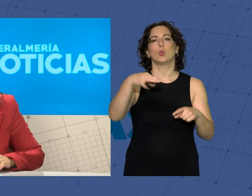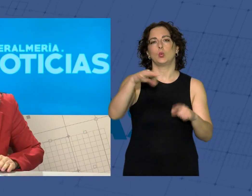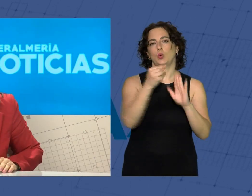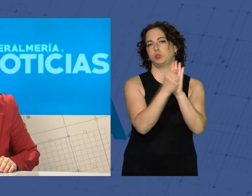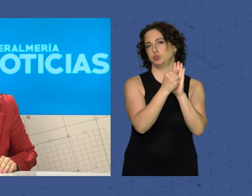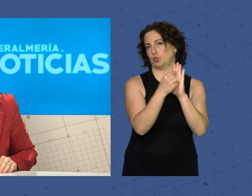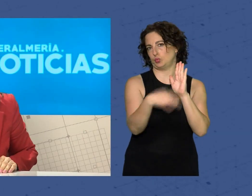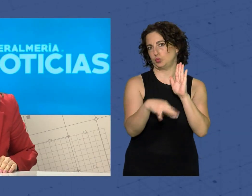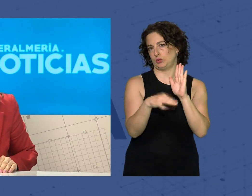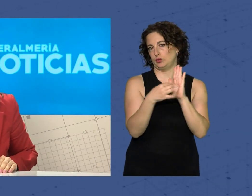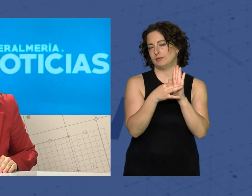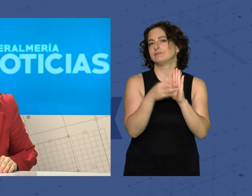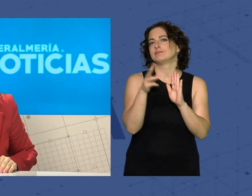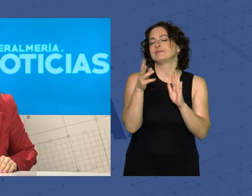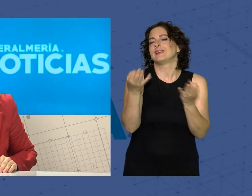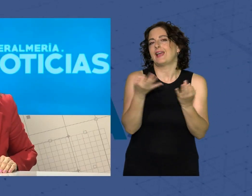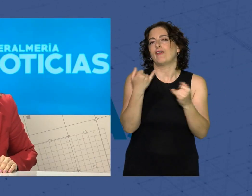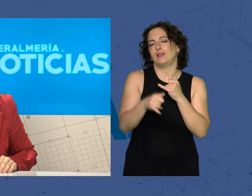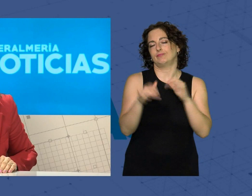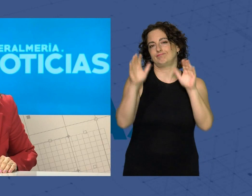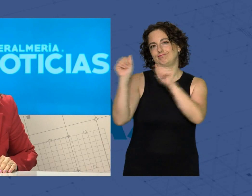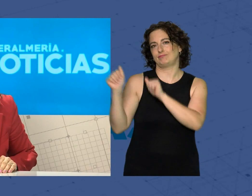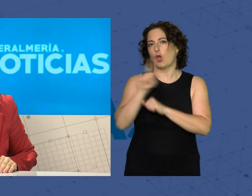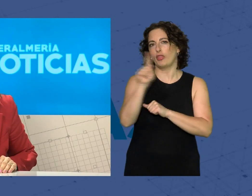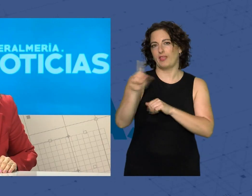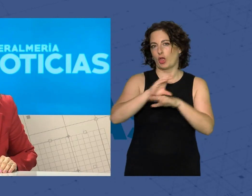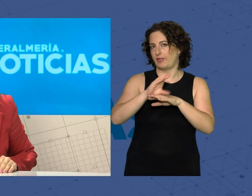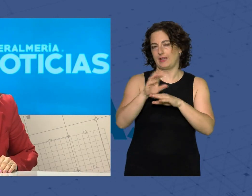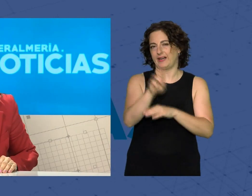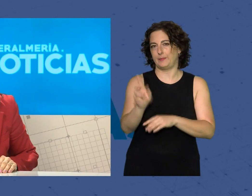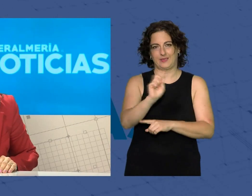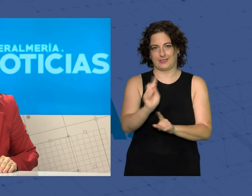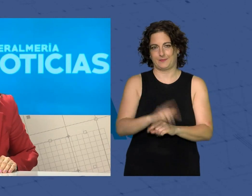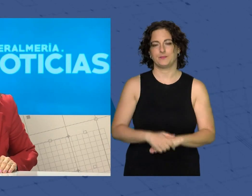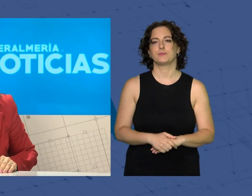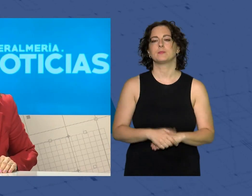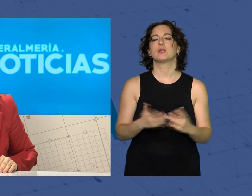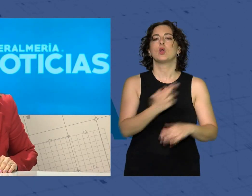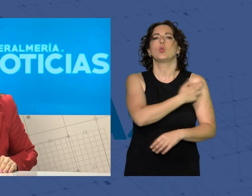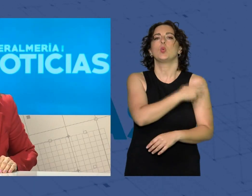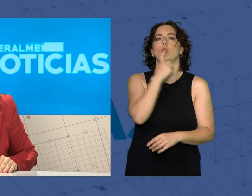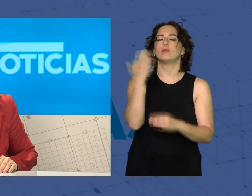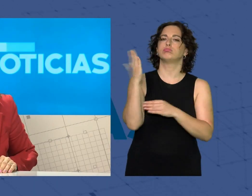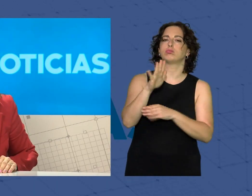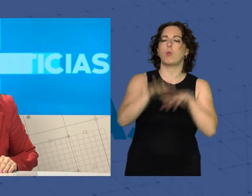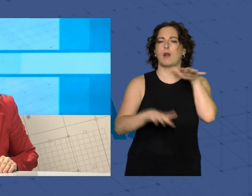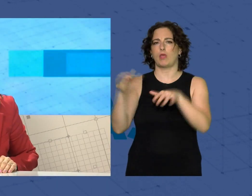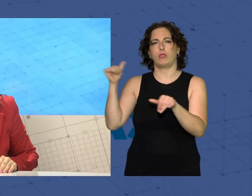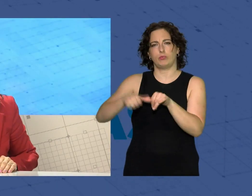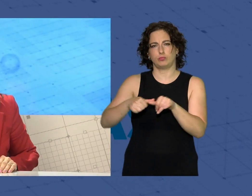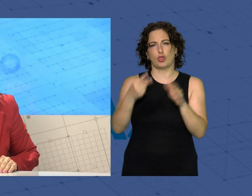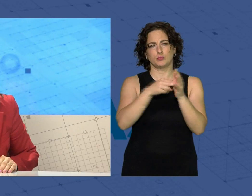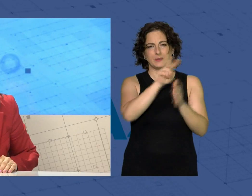del día que sirvió para que se despidieran los 11 concejales que no repiten. Cruz Roja presentó el balance de su actuación en